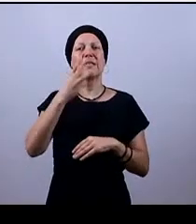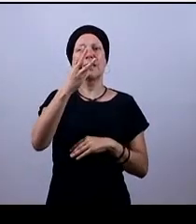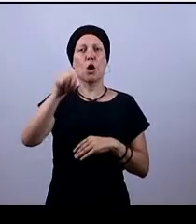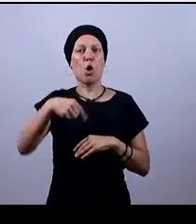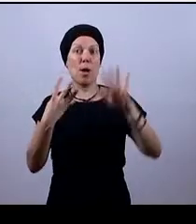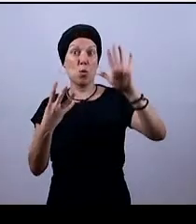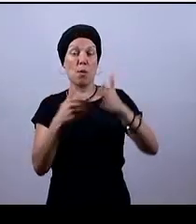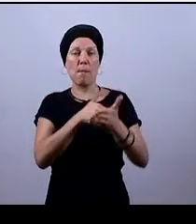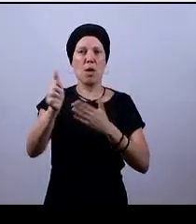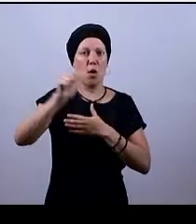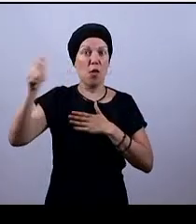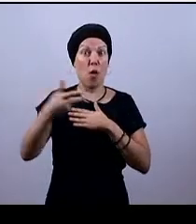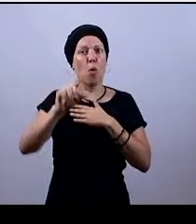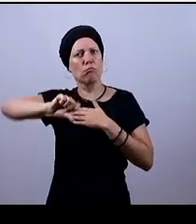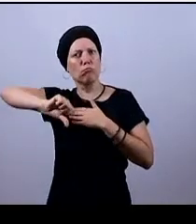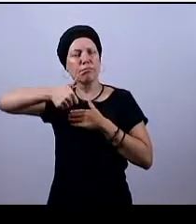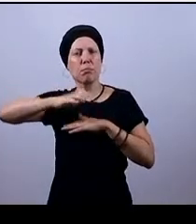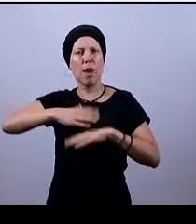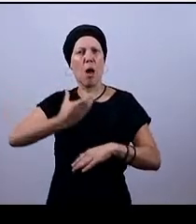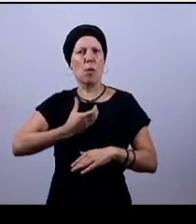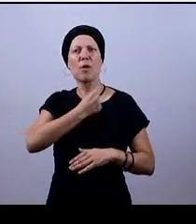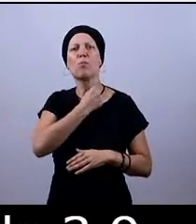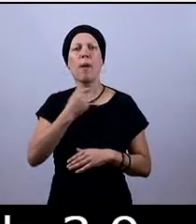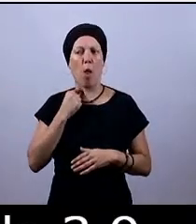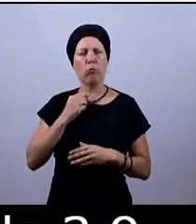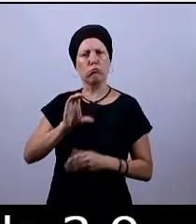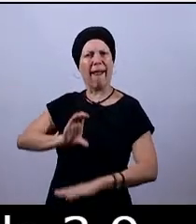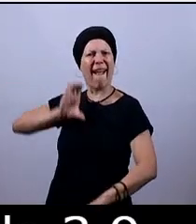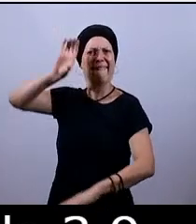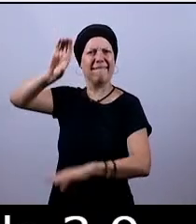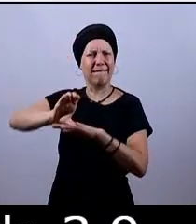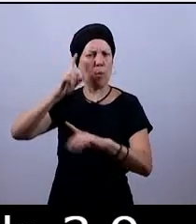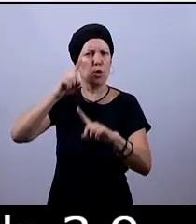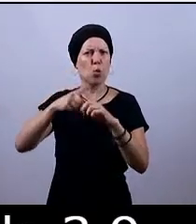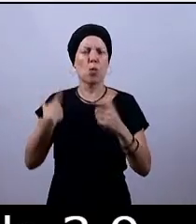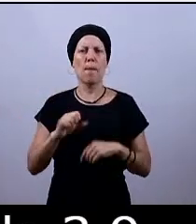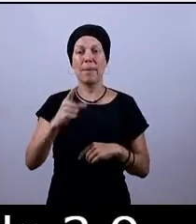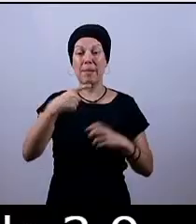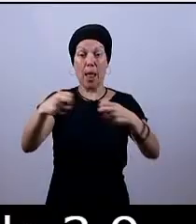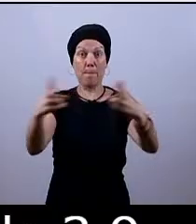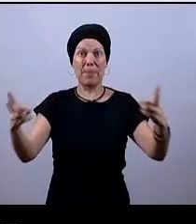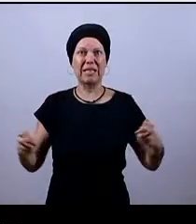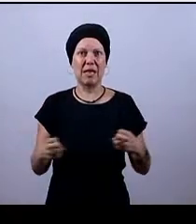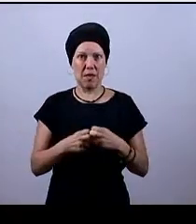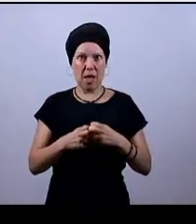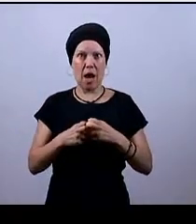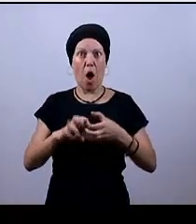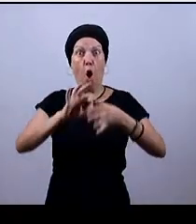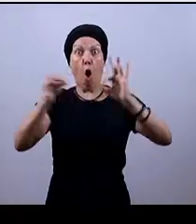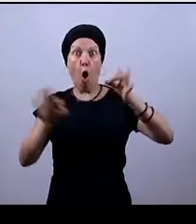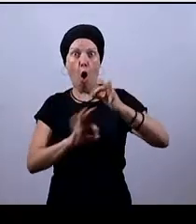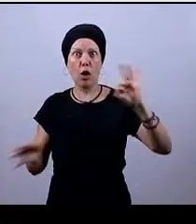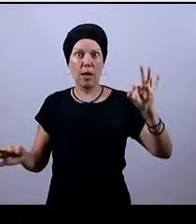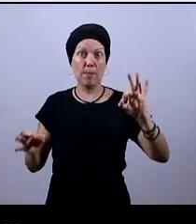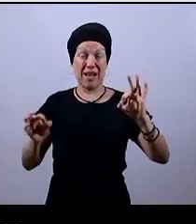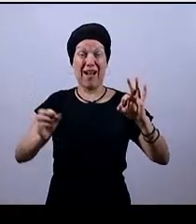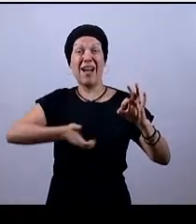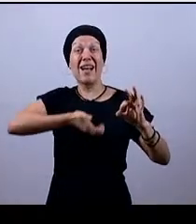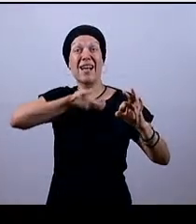3,9 millones de euros al Ayuntamiento de Badajoz para construir la primera piscina olímpica climatizada de